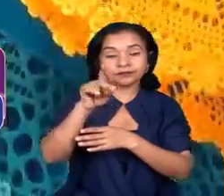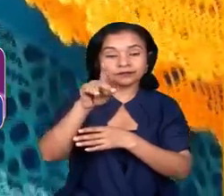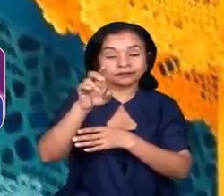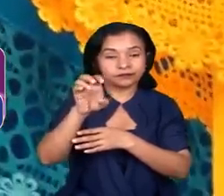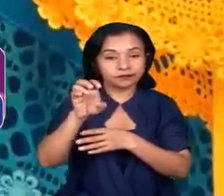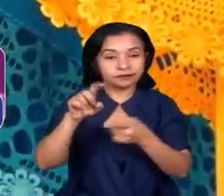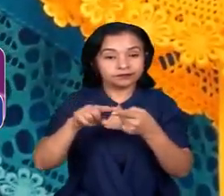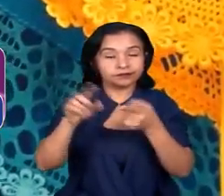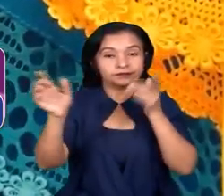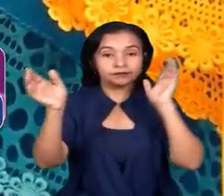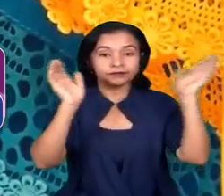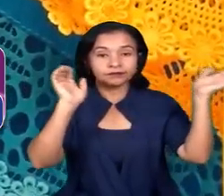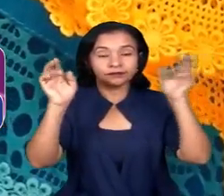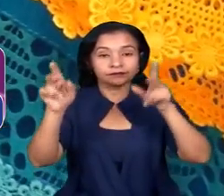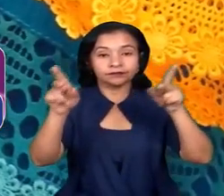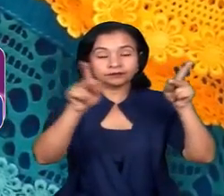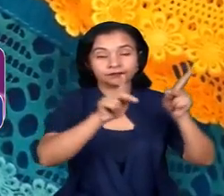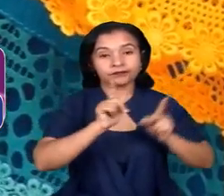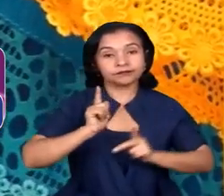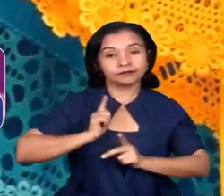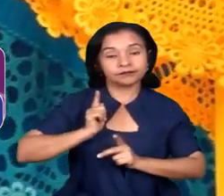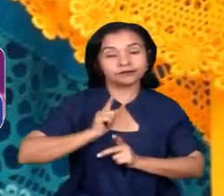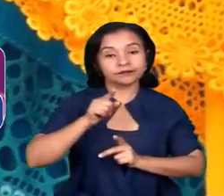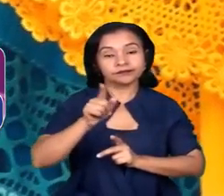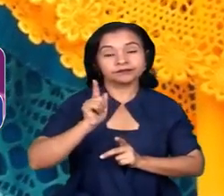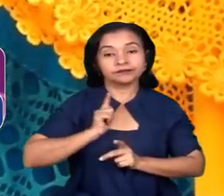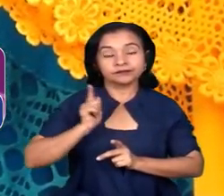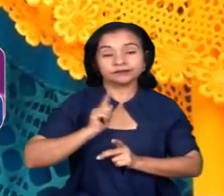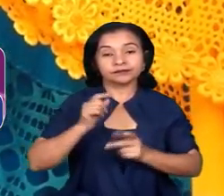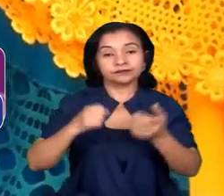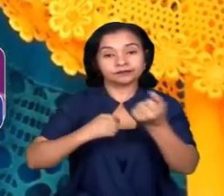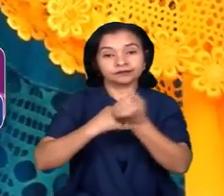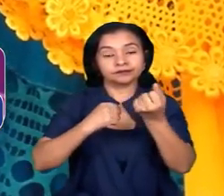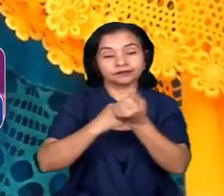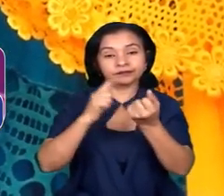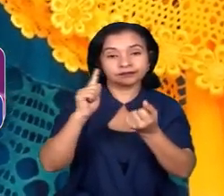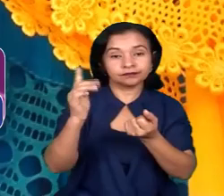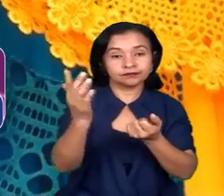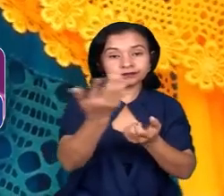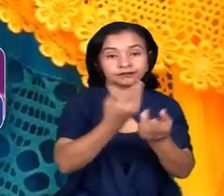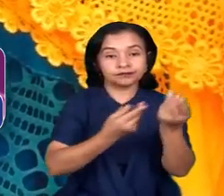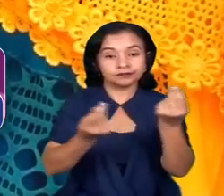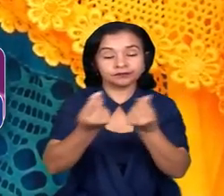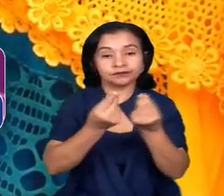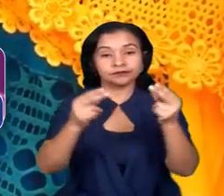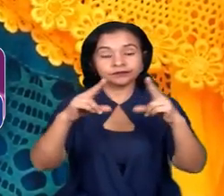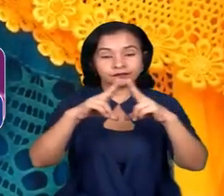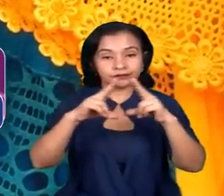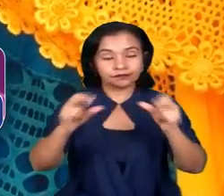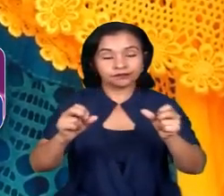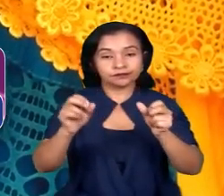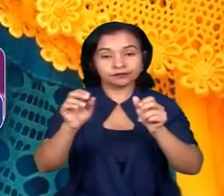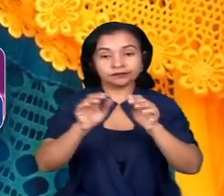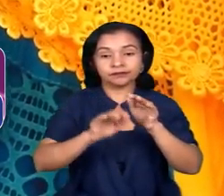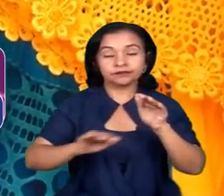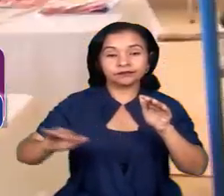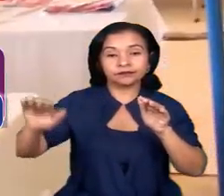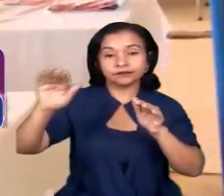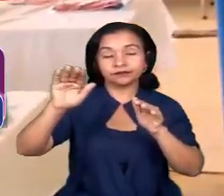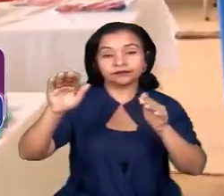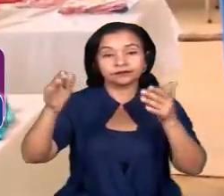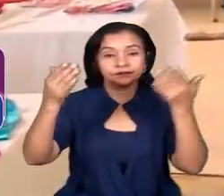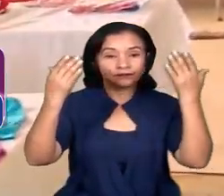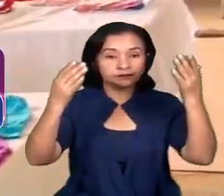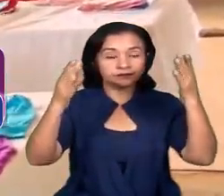comerciantes, porque ahí es donde va a estar el sostén de toda la economía, porque nosotros producimos la mayor parte de la